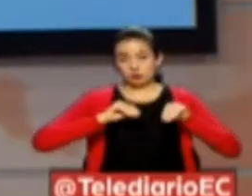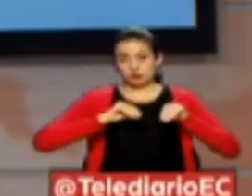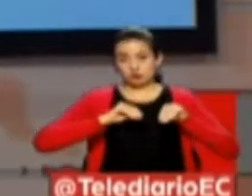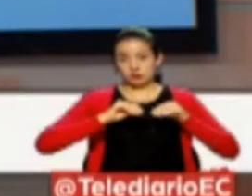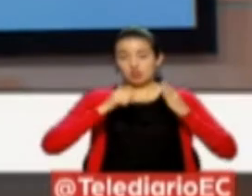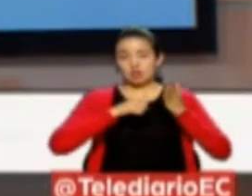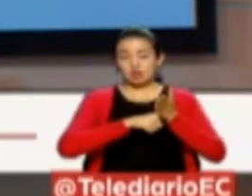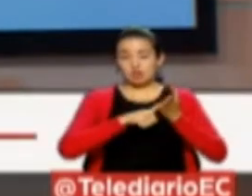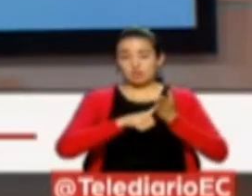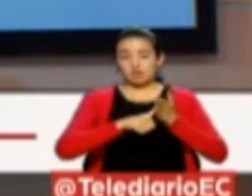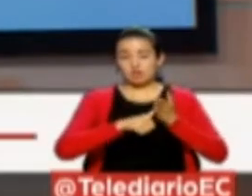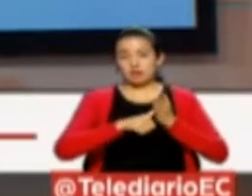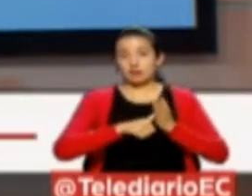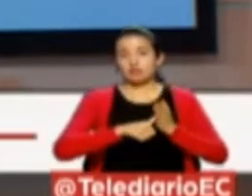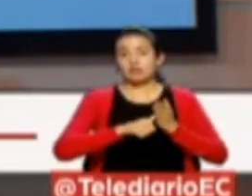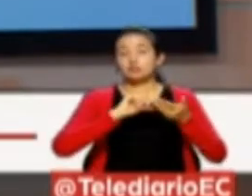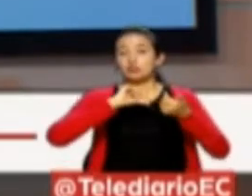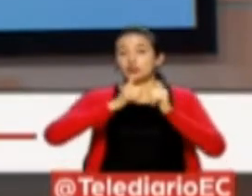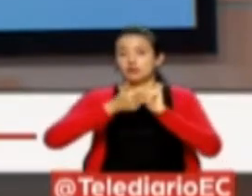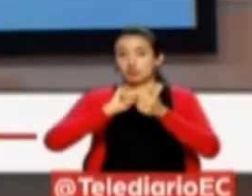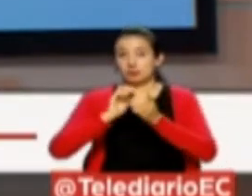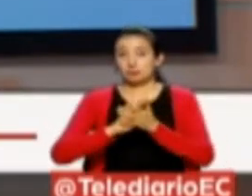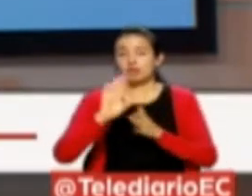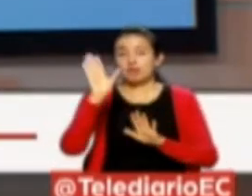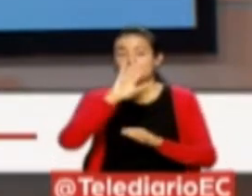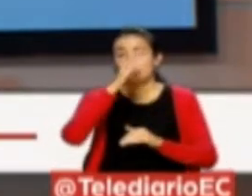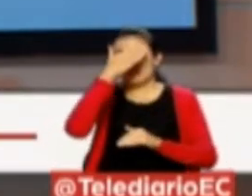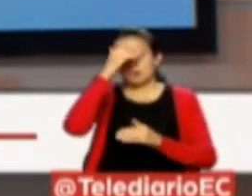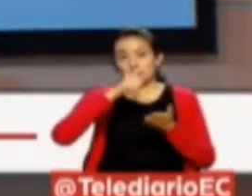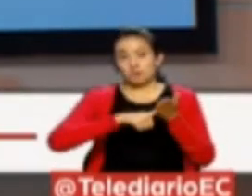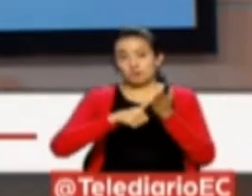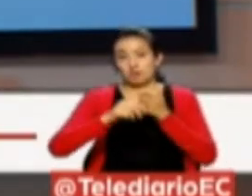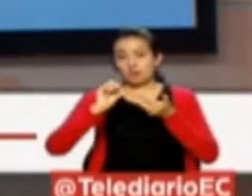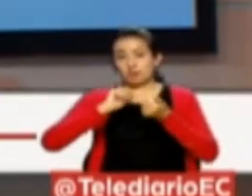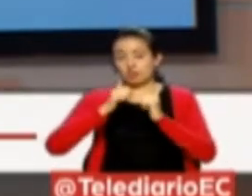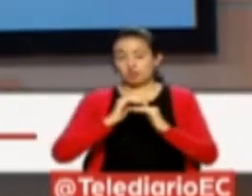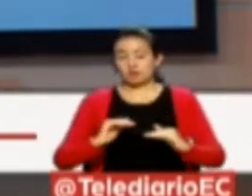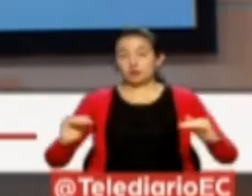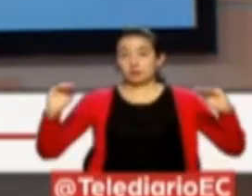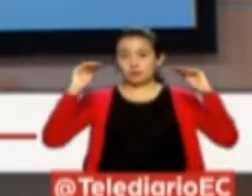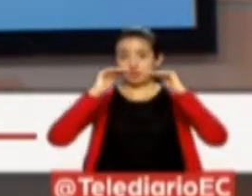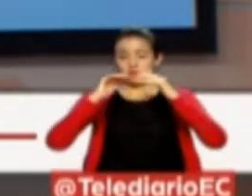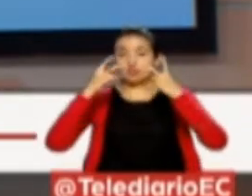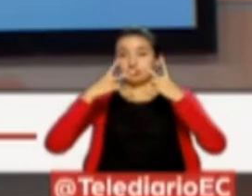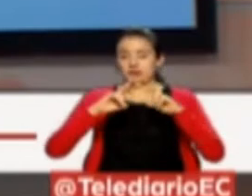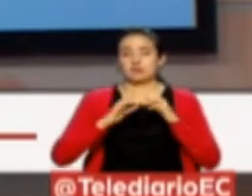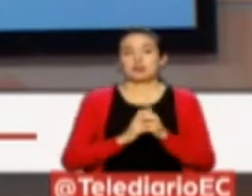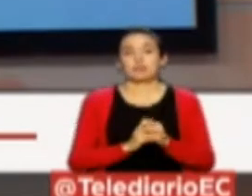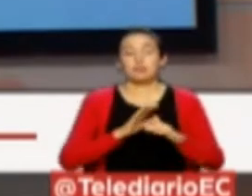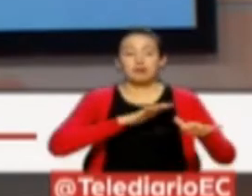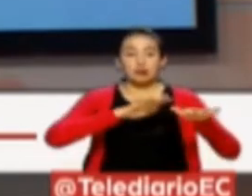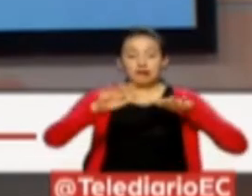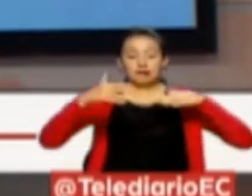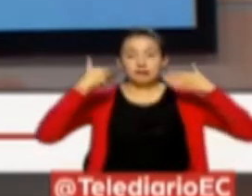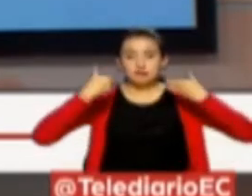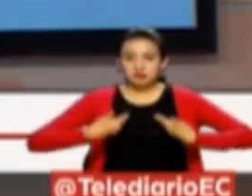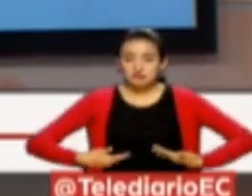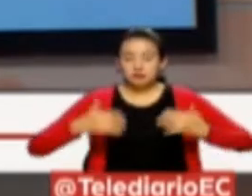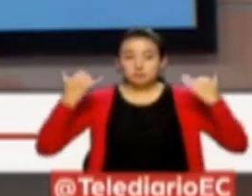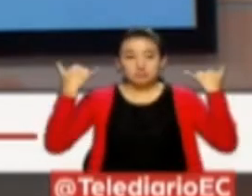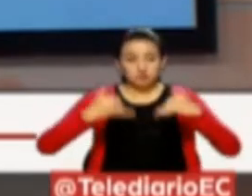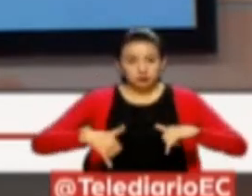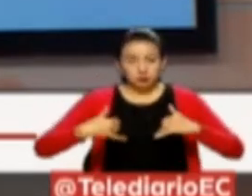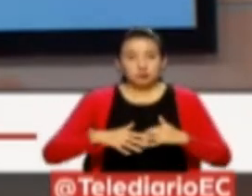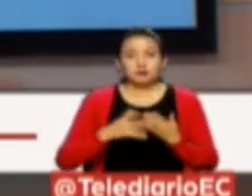la educación física no nos olvidemos que el ministerio del deporte no es sólo deporte de alto rendimiento es de educación física actividad física recreación y